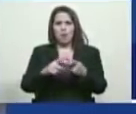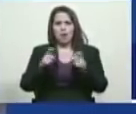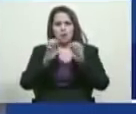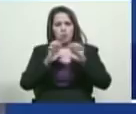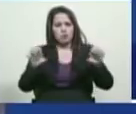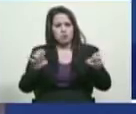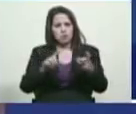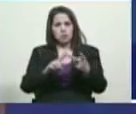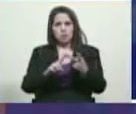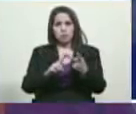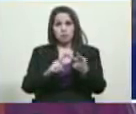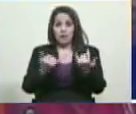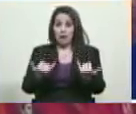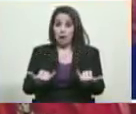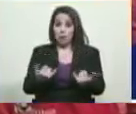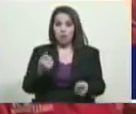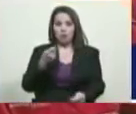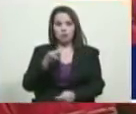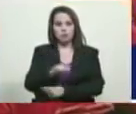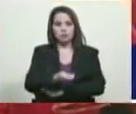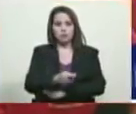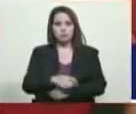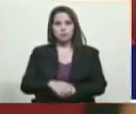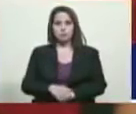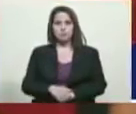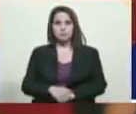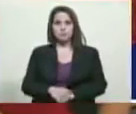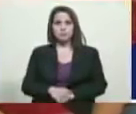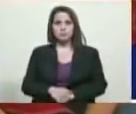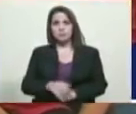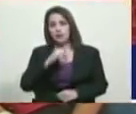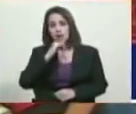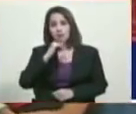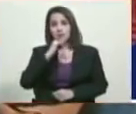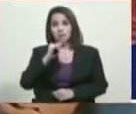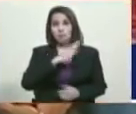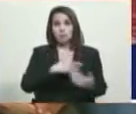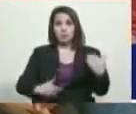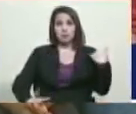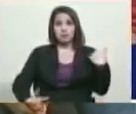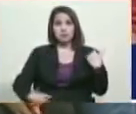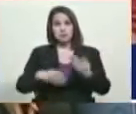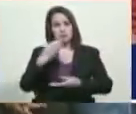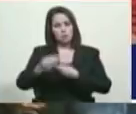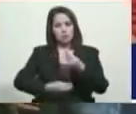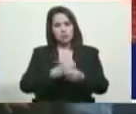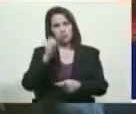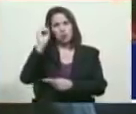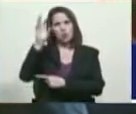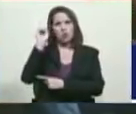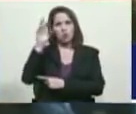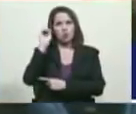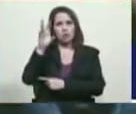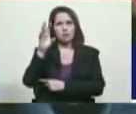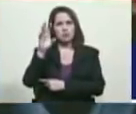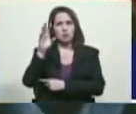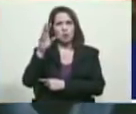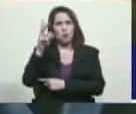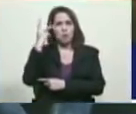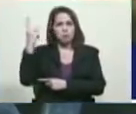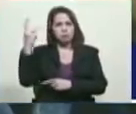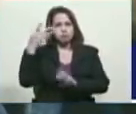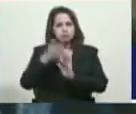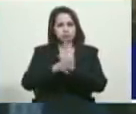y hoy tenemos este acto de graduación. Le informo, presidente, que se está desarrollando el Congreso Pedagógico de Rivas, que